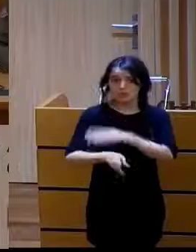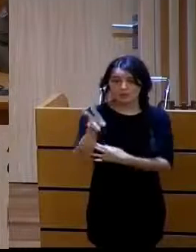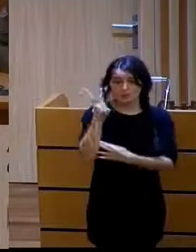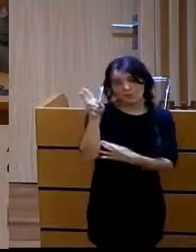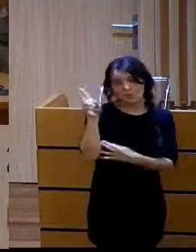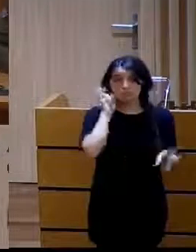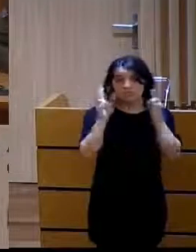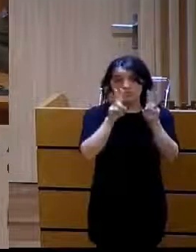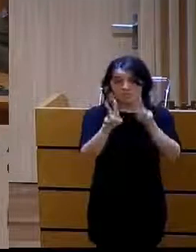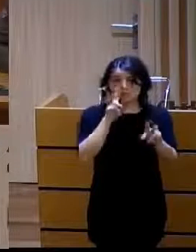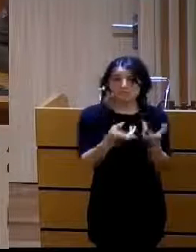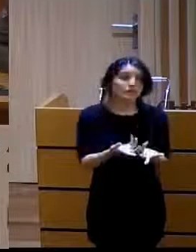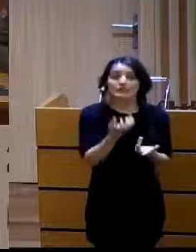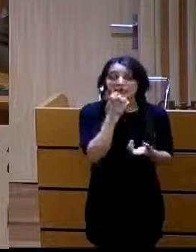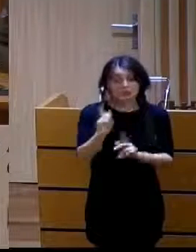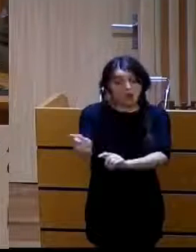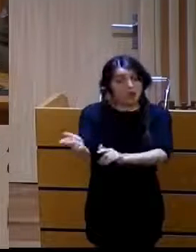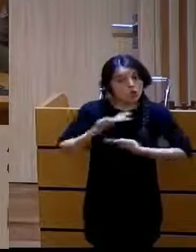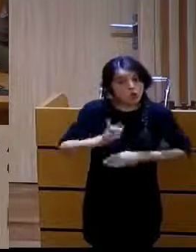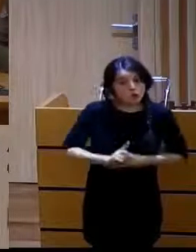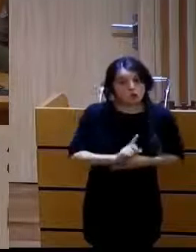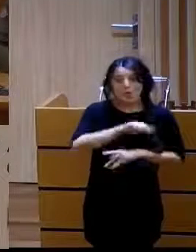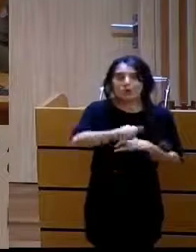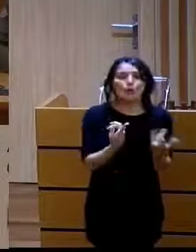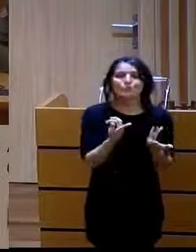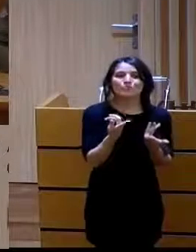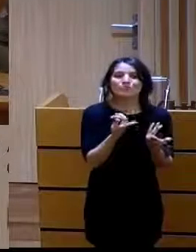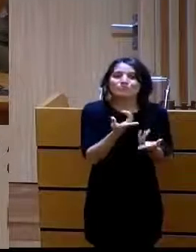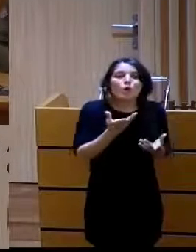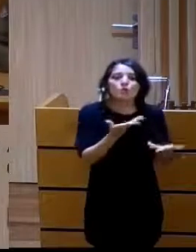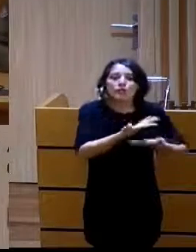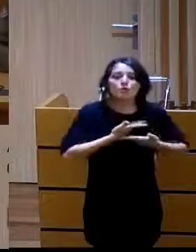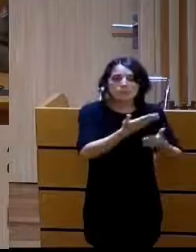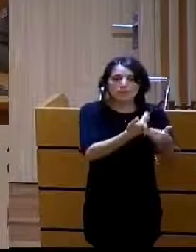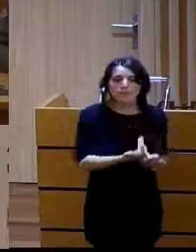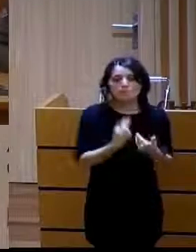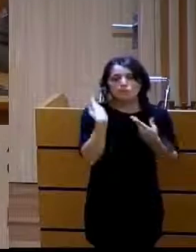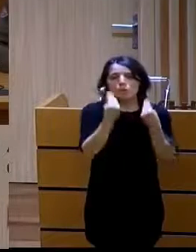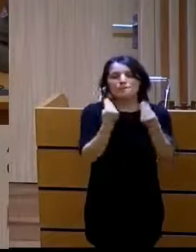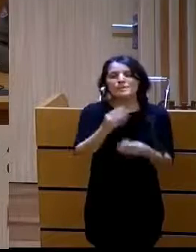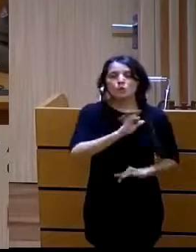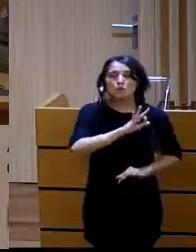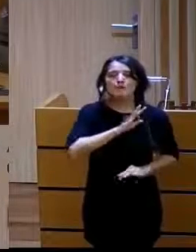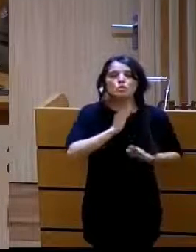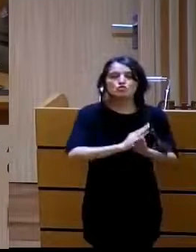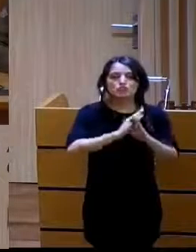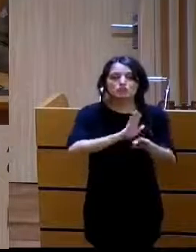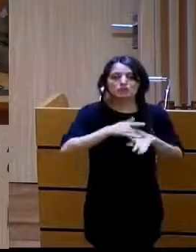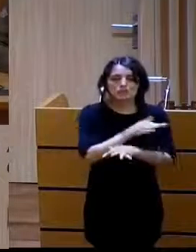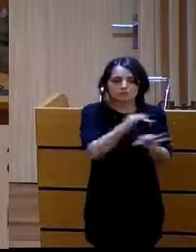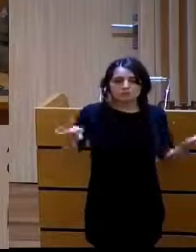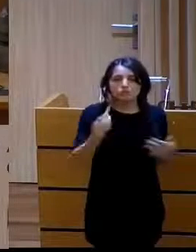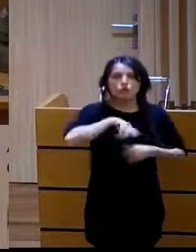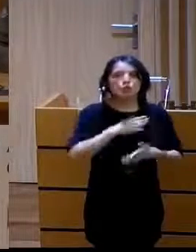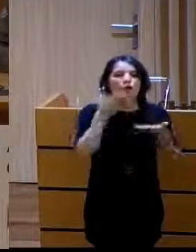tan cercanas. Creo que son méritos suficientes para entregar, como hemos hecho, con cariño, con estima, con reconocimiento al CESIA, al